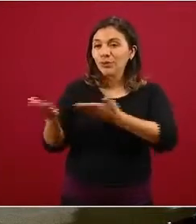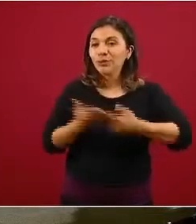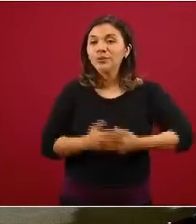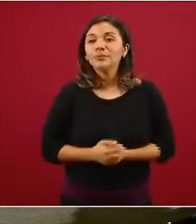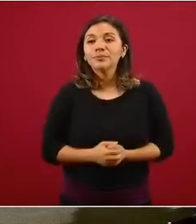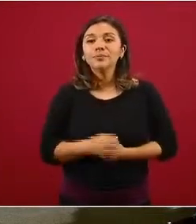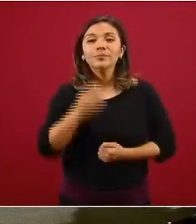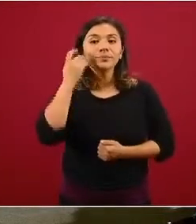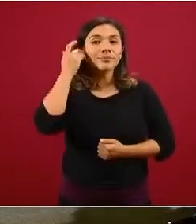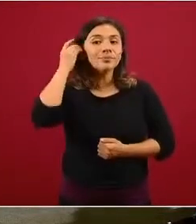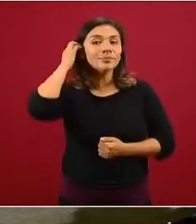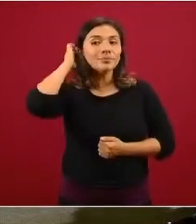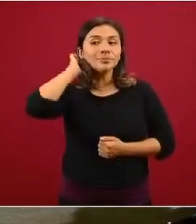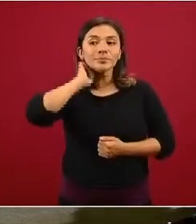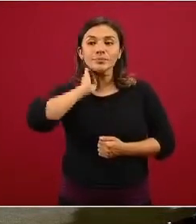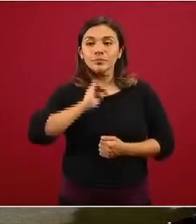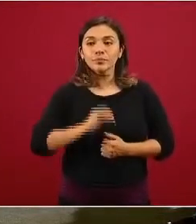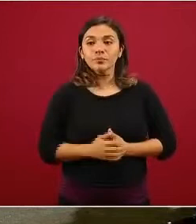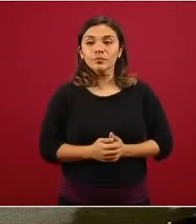de presentar.